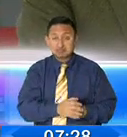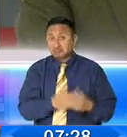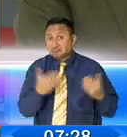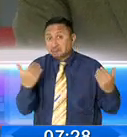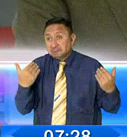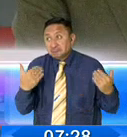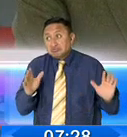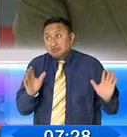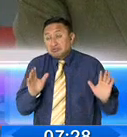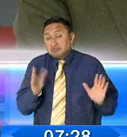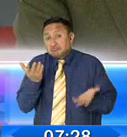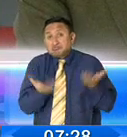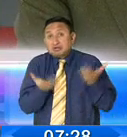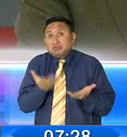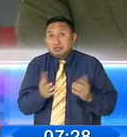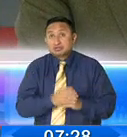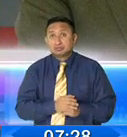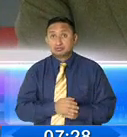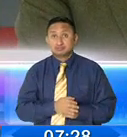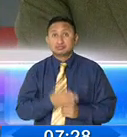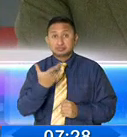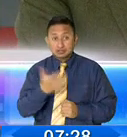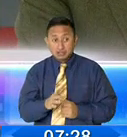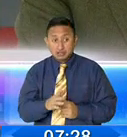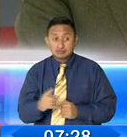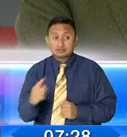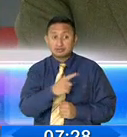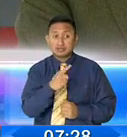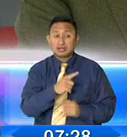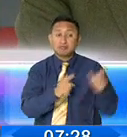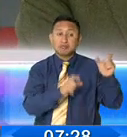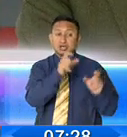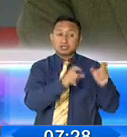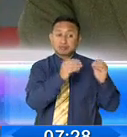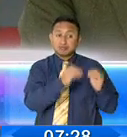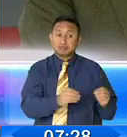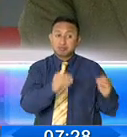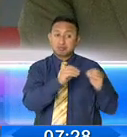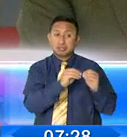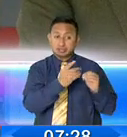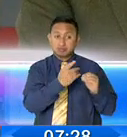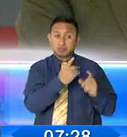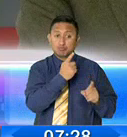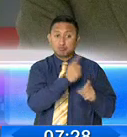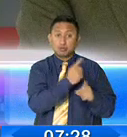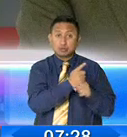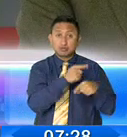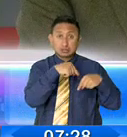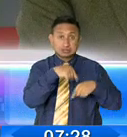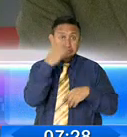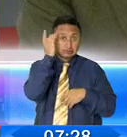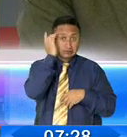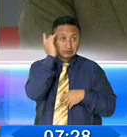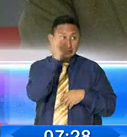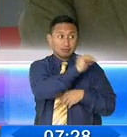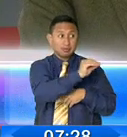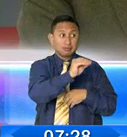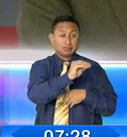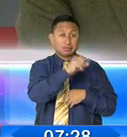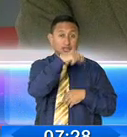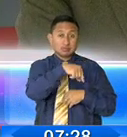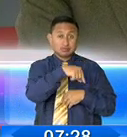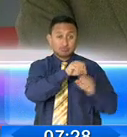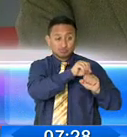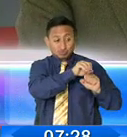haya varios casos de estos y por eso es que hay que encender las alarmas para que esta no se transforme